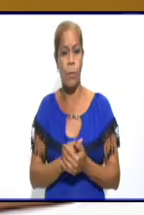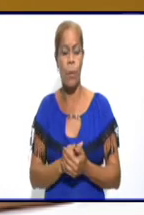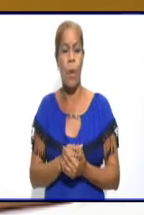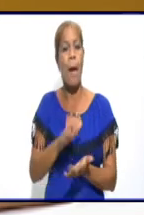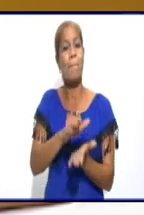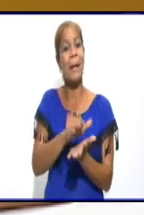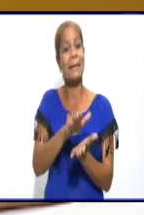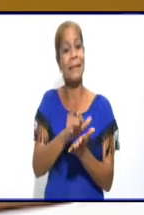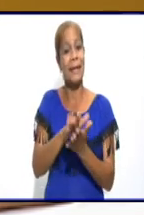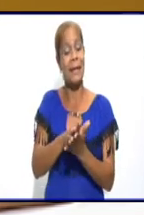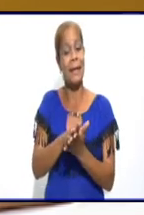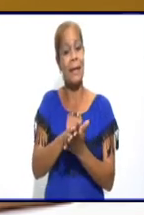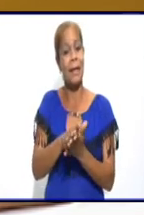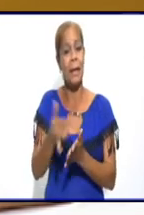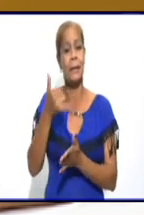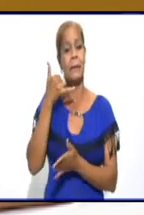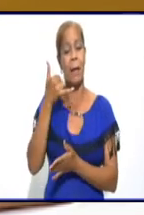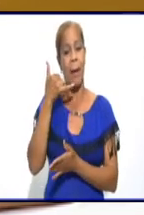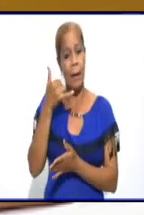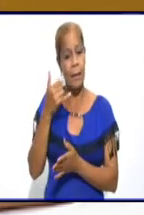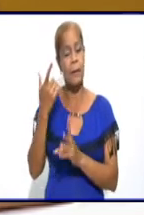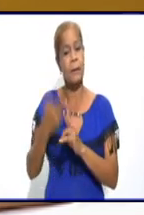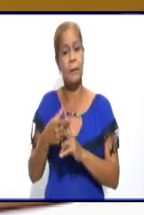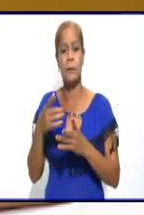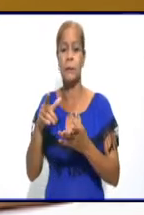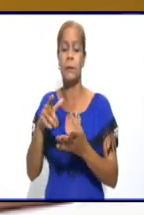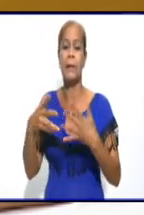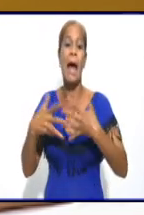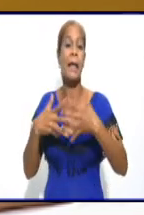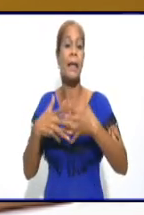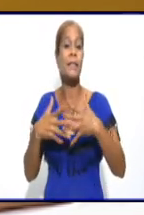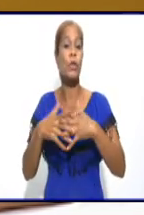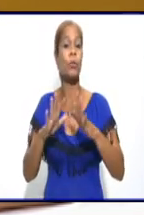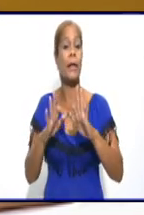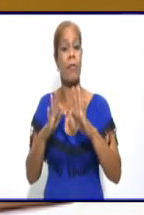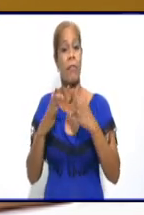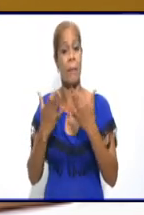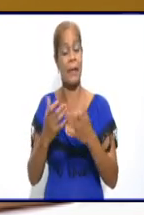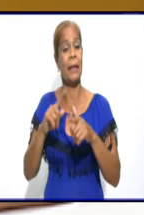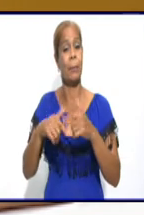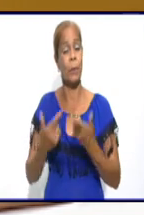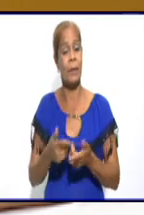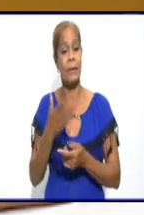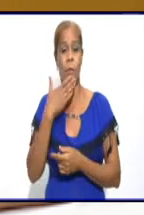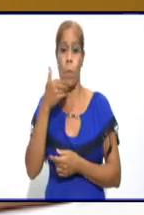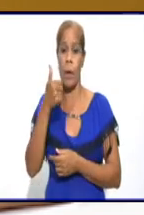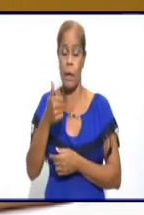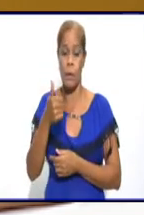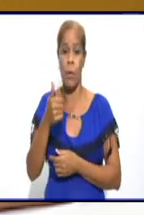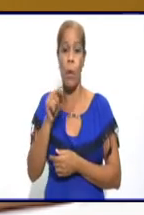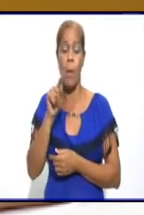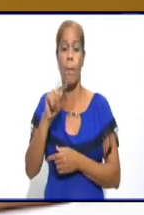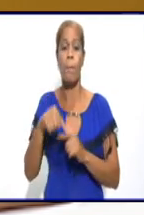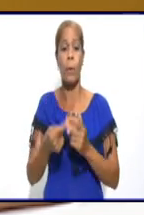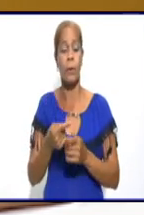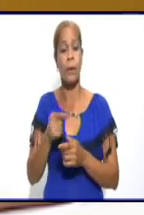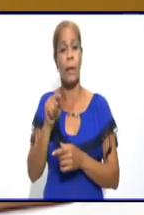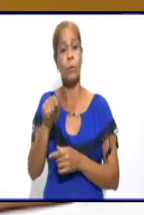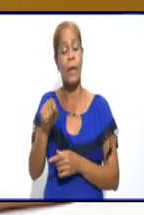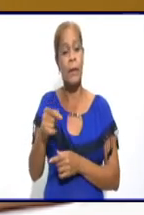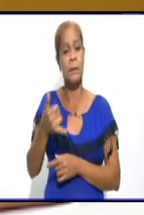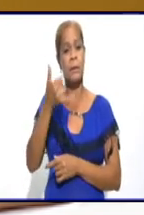sus amigos eso es muy bueno porque le estás ayudando también a disminuir ese ese sentimiento de soledad